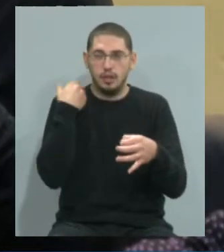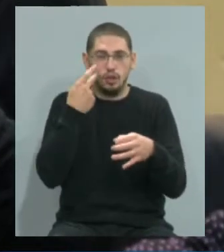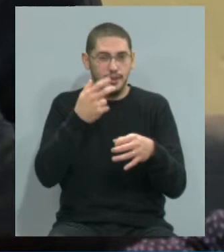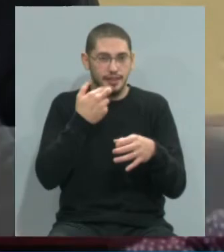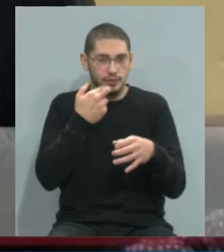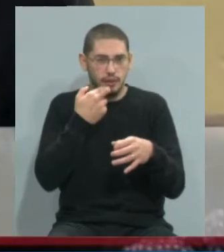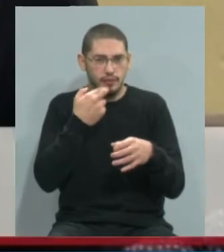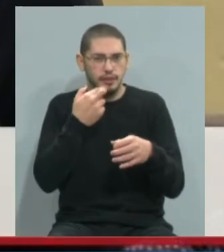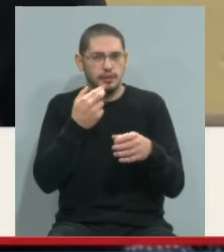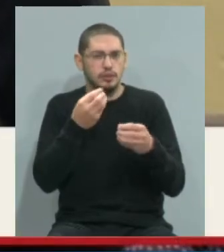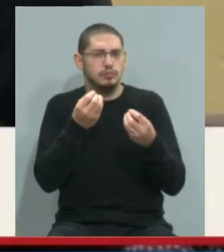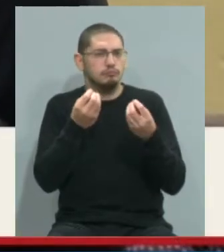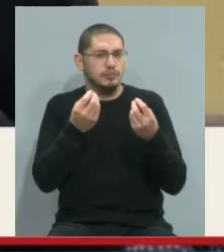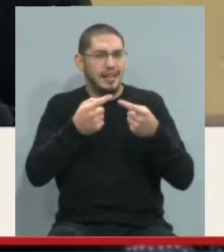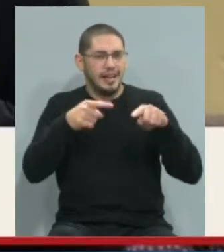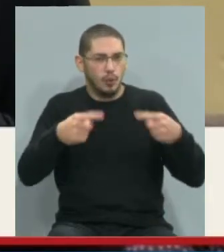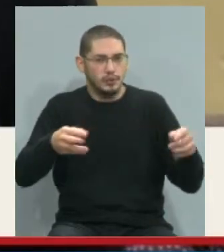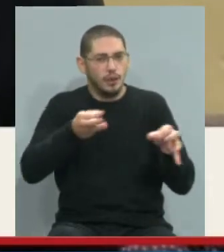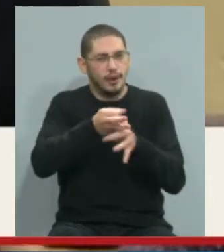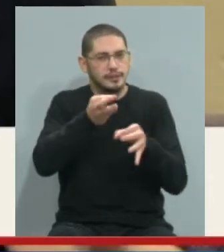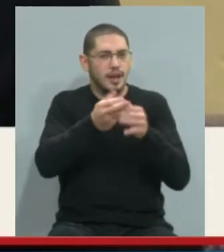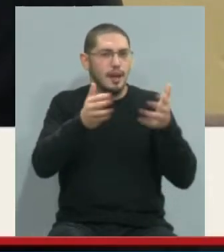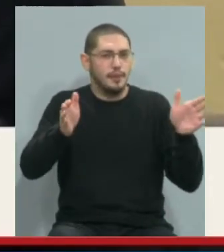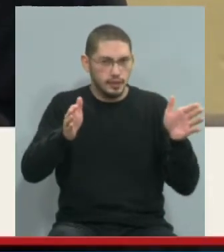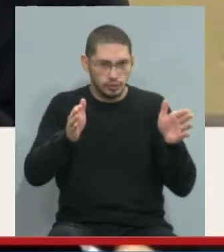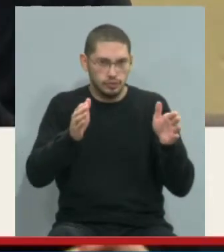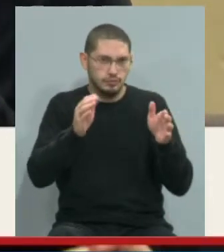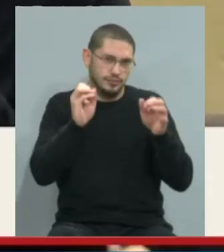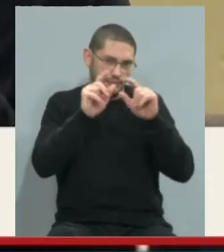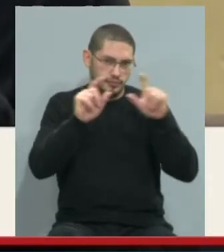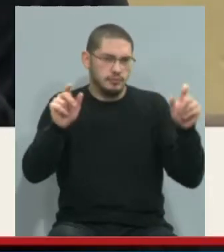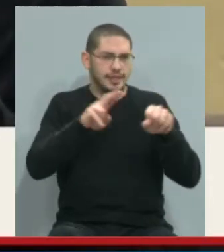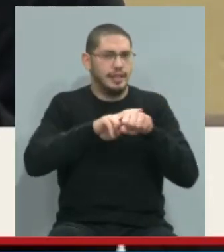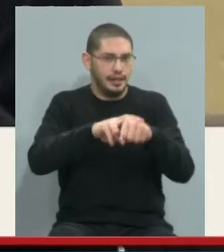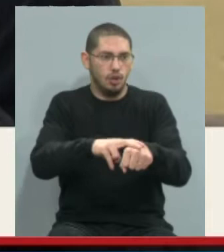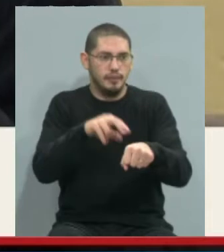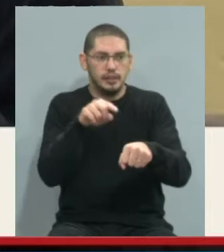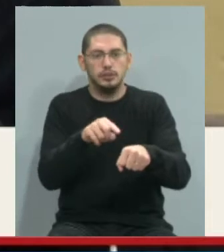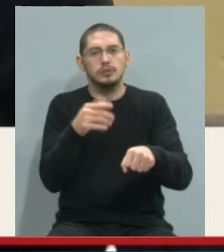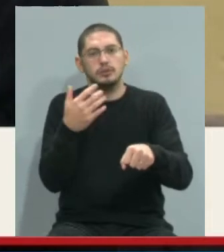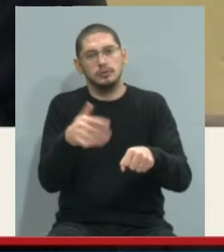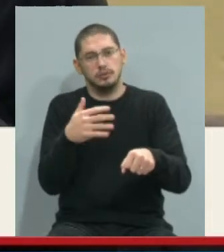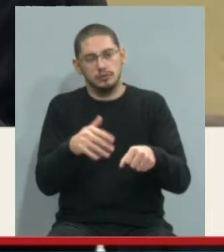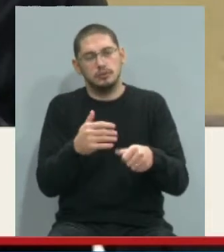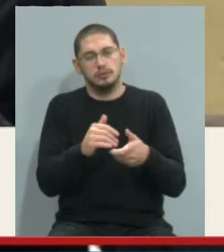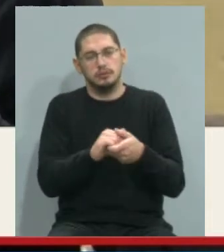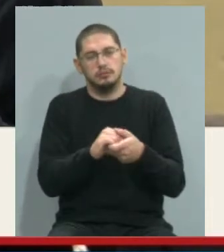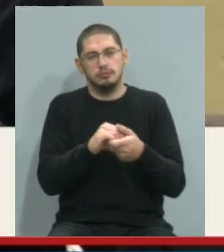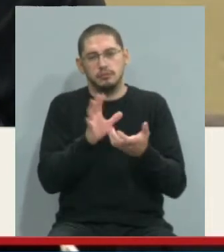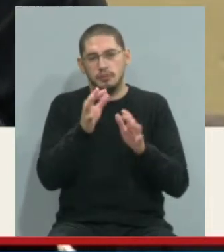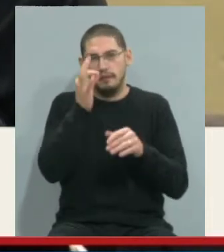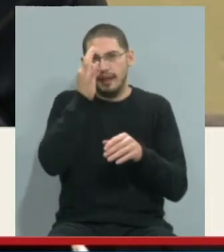2019 sobre recursos educacionales abiertos. O sea, una recomendación que establece en estos, generalmente son